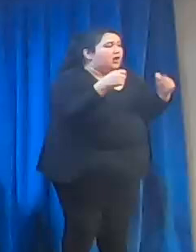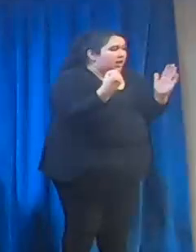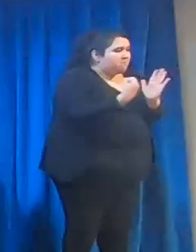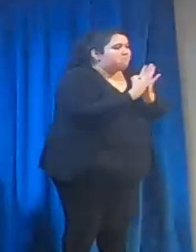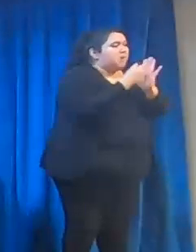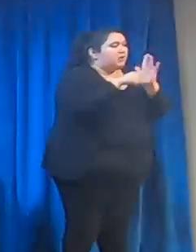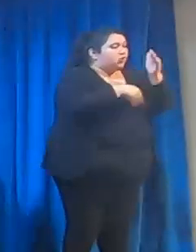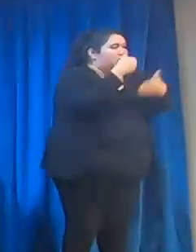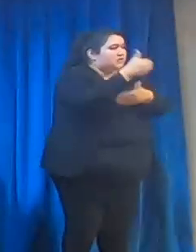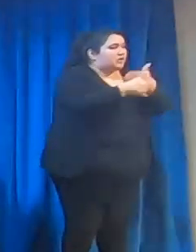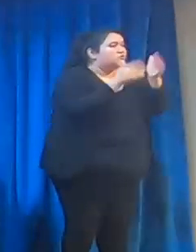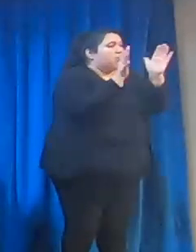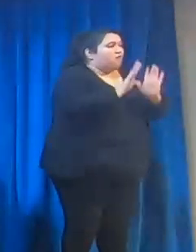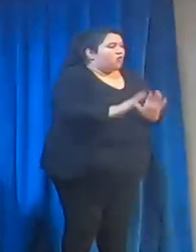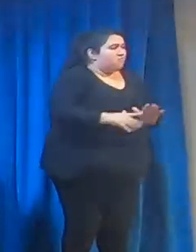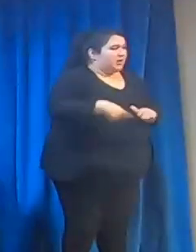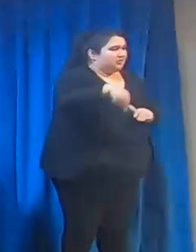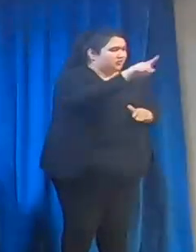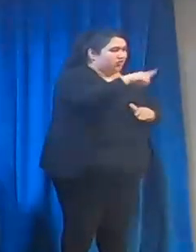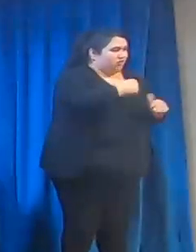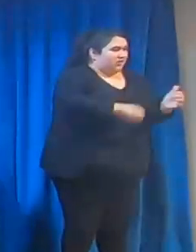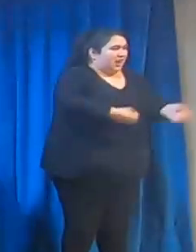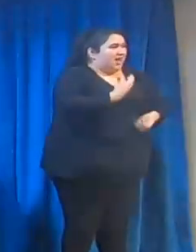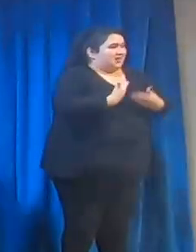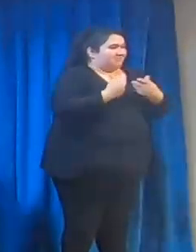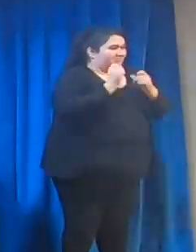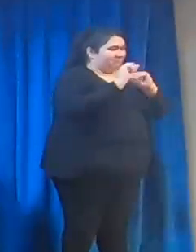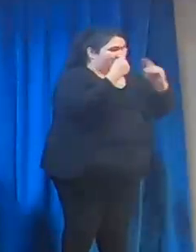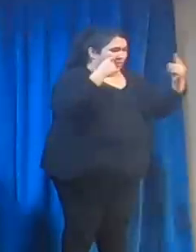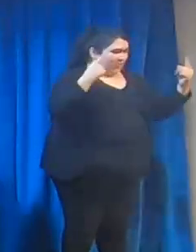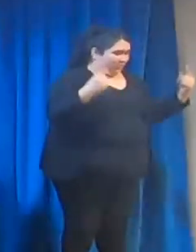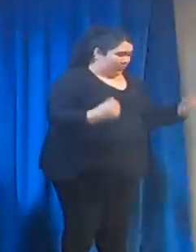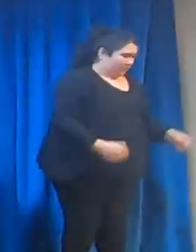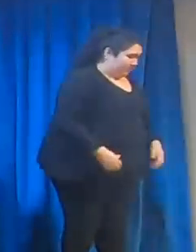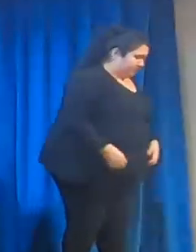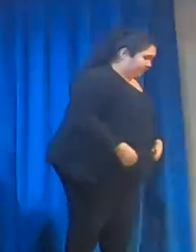el desarrollo y la formación de la subjetividad.